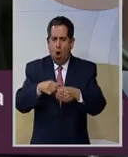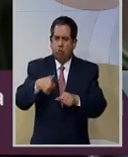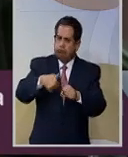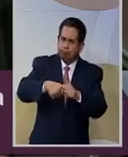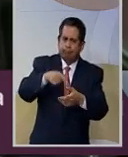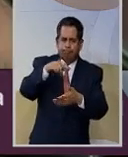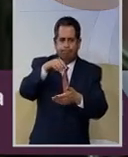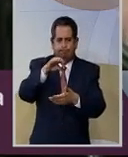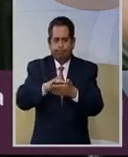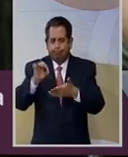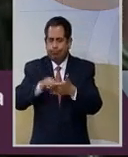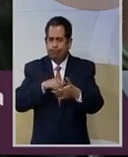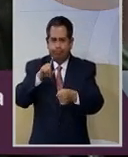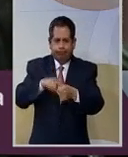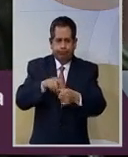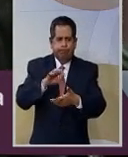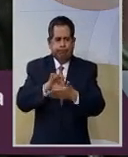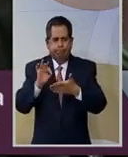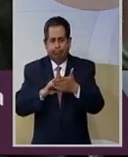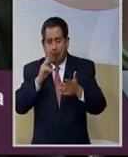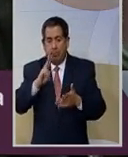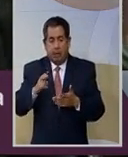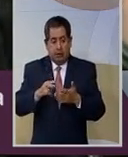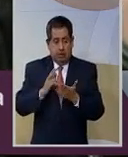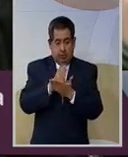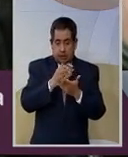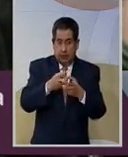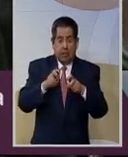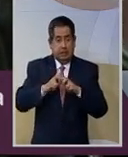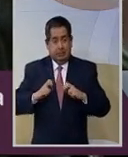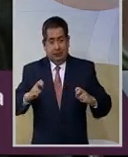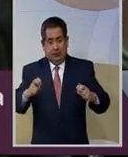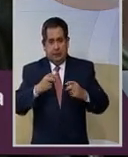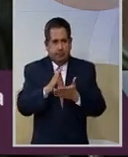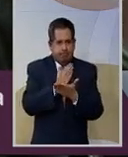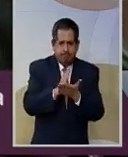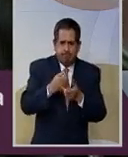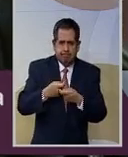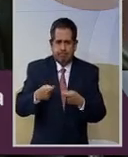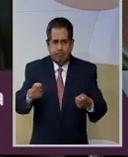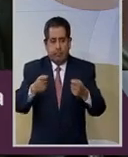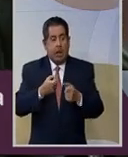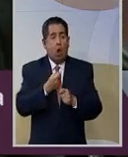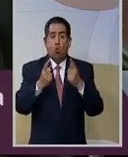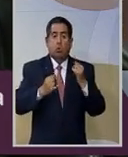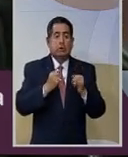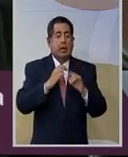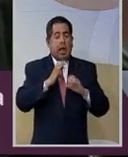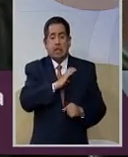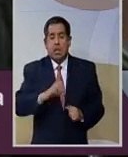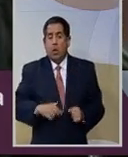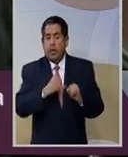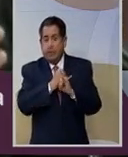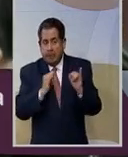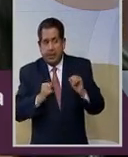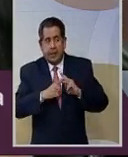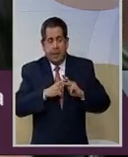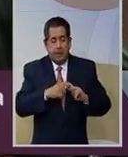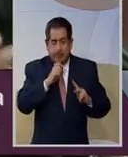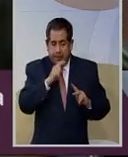de hoy. Entonces primero se van a repartir las curules entre los candidatos independientes que tengan la votación suficiente y